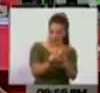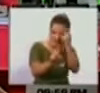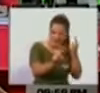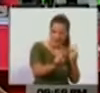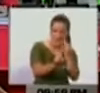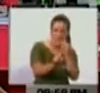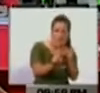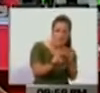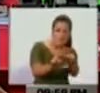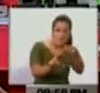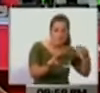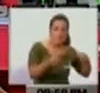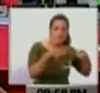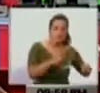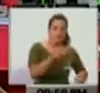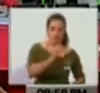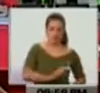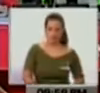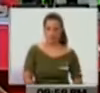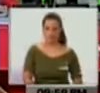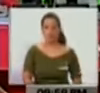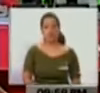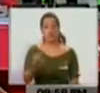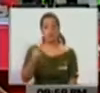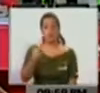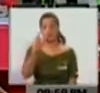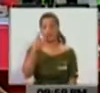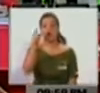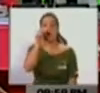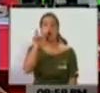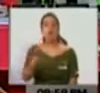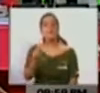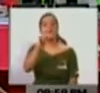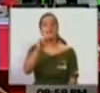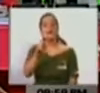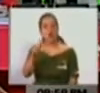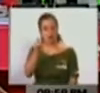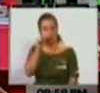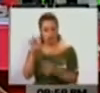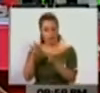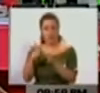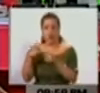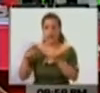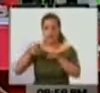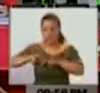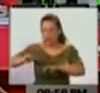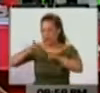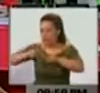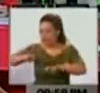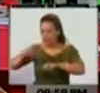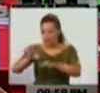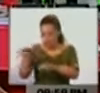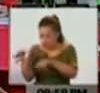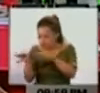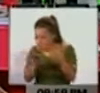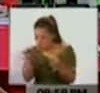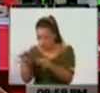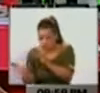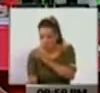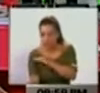Y revisando, porque uno, ahí está el señor Sayago que revisa y se revisa y revisa, y encontró aquí esta nota.